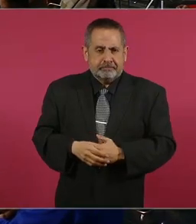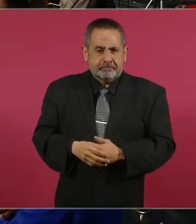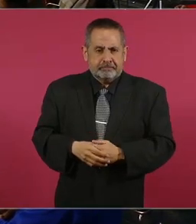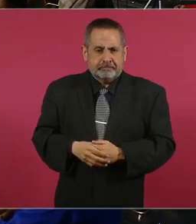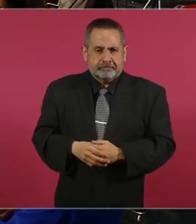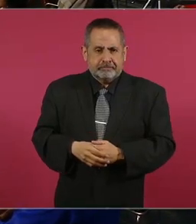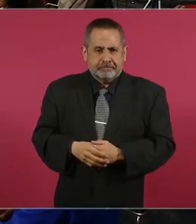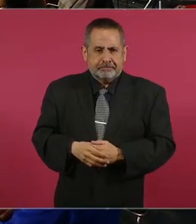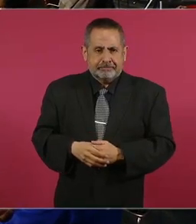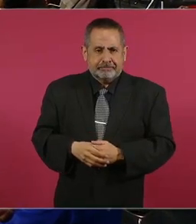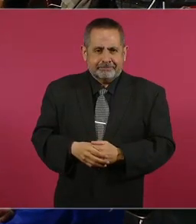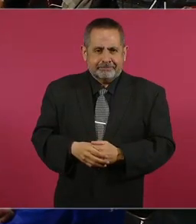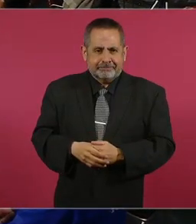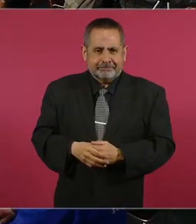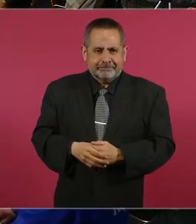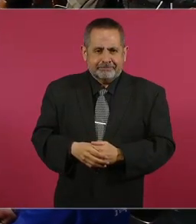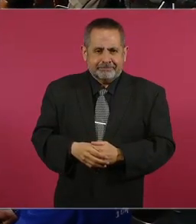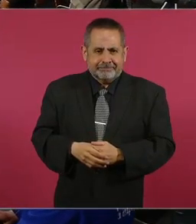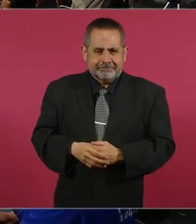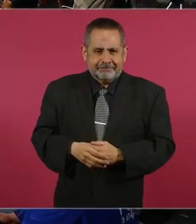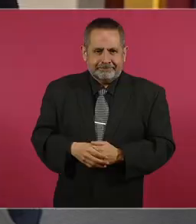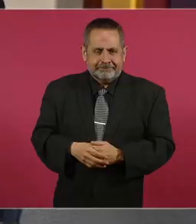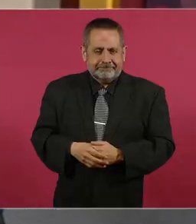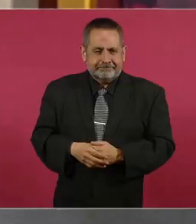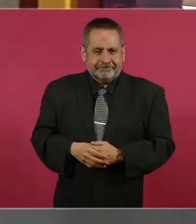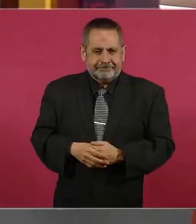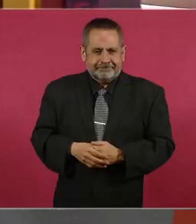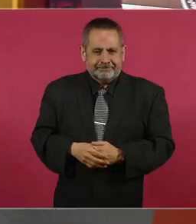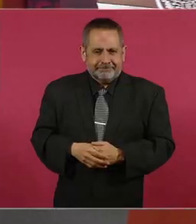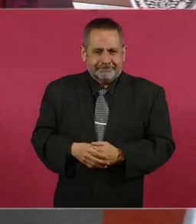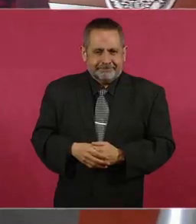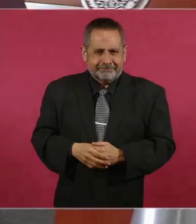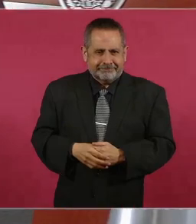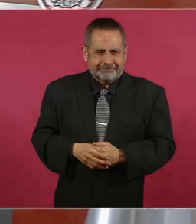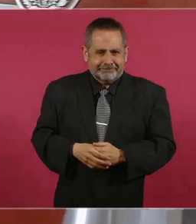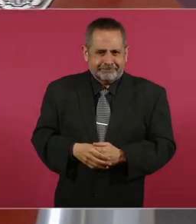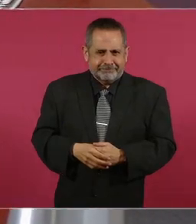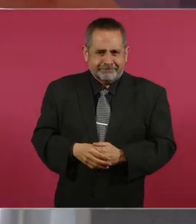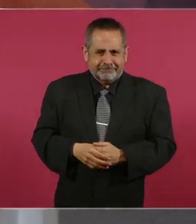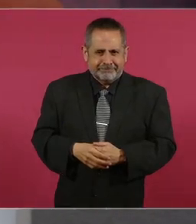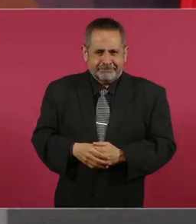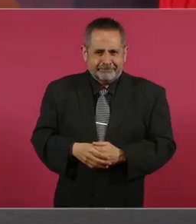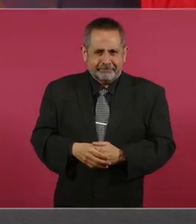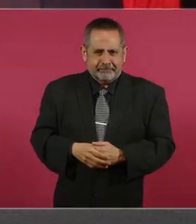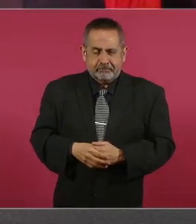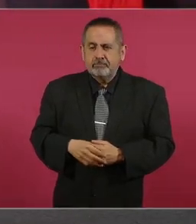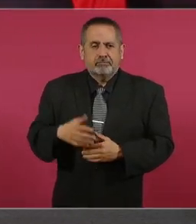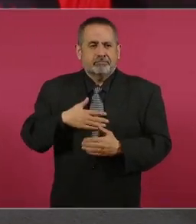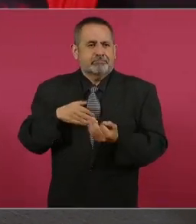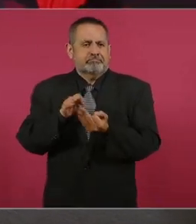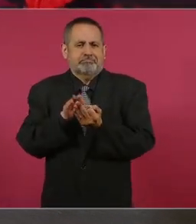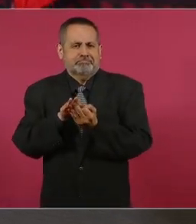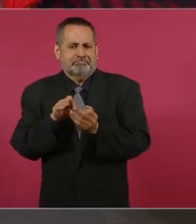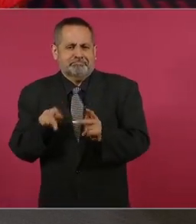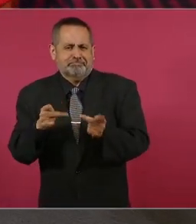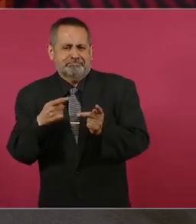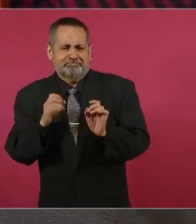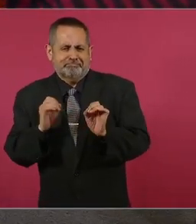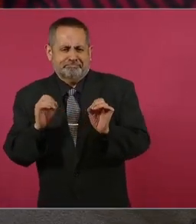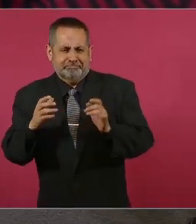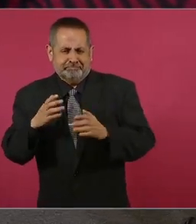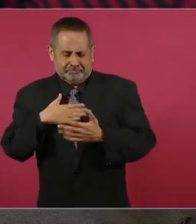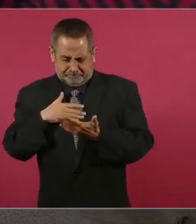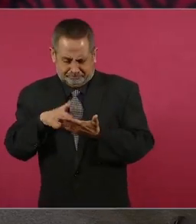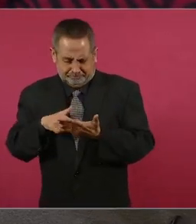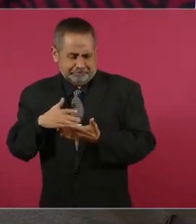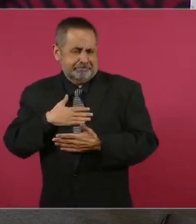Yo no voy a entregar no voy a compartir tamales, ¿eh?